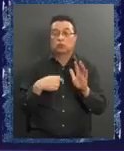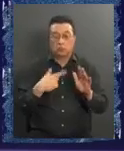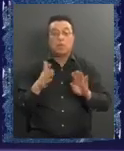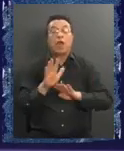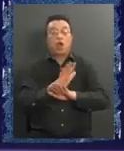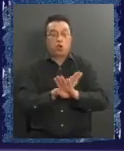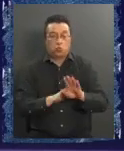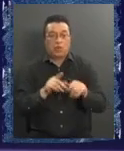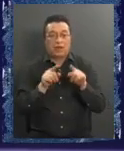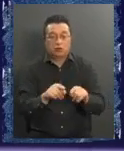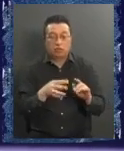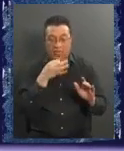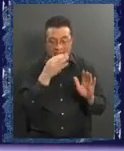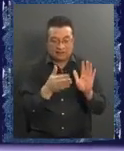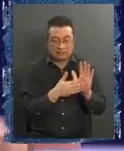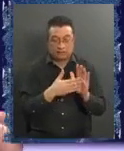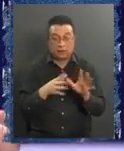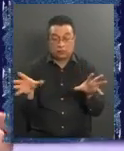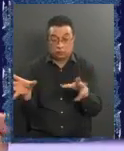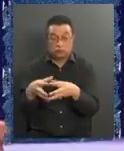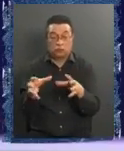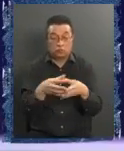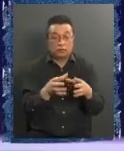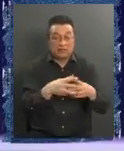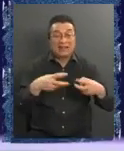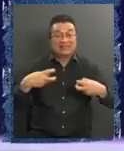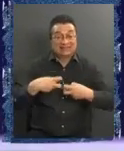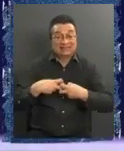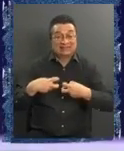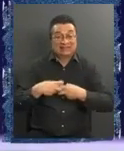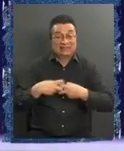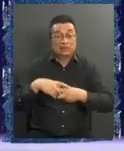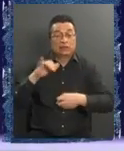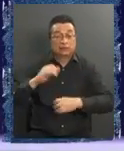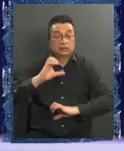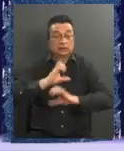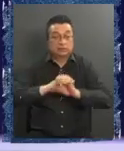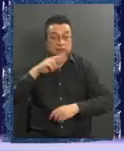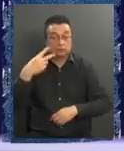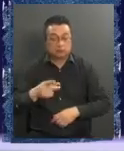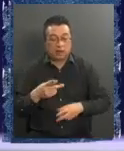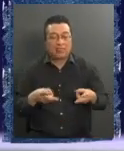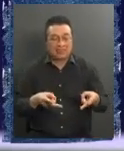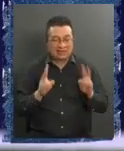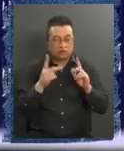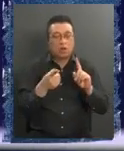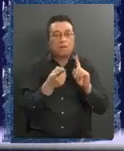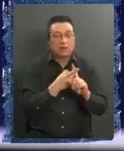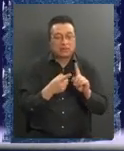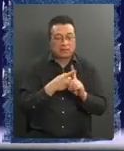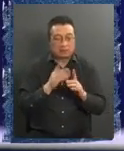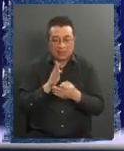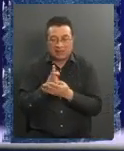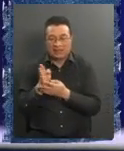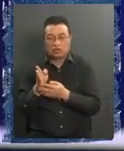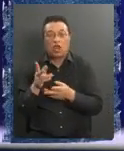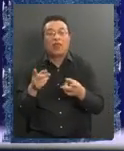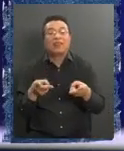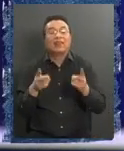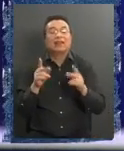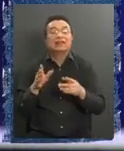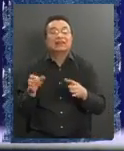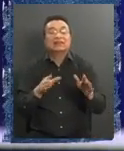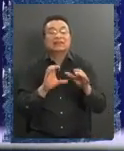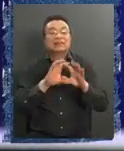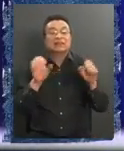aquello. Dice, las organizaciones sindicales y de empleadores tendrán derecho a participar en la dirección del sistema de seguridad social en la forma